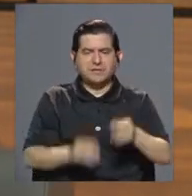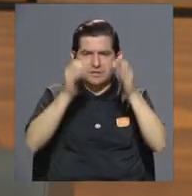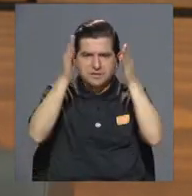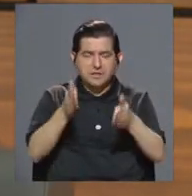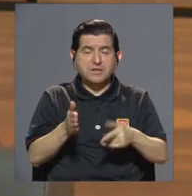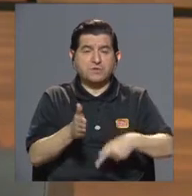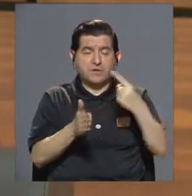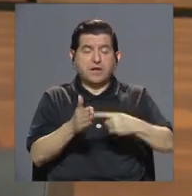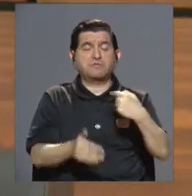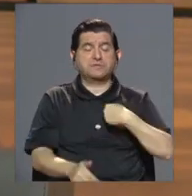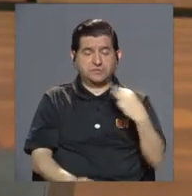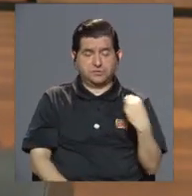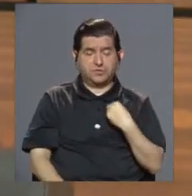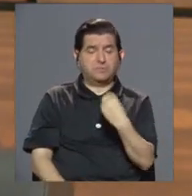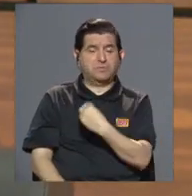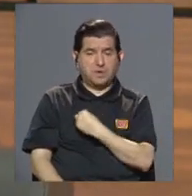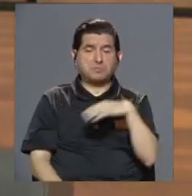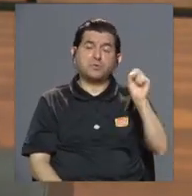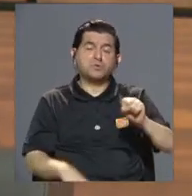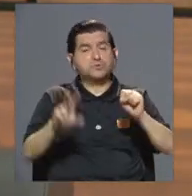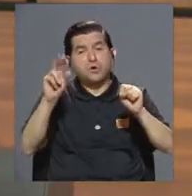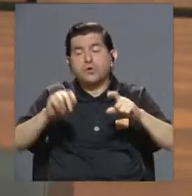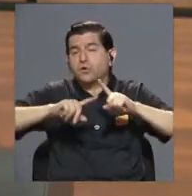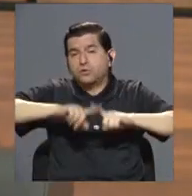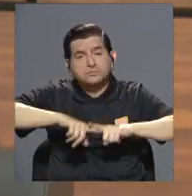veces integro y que a veces no integro.